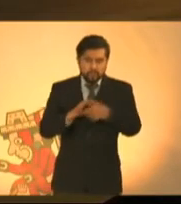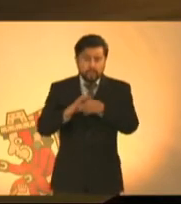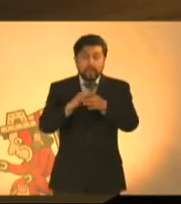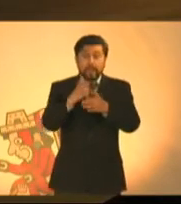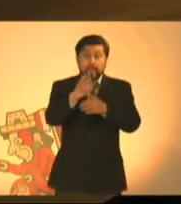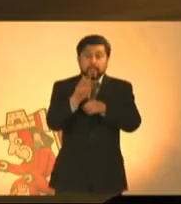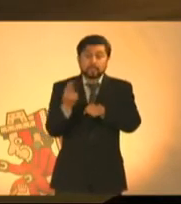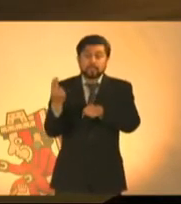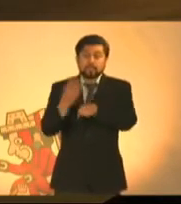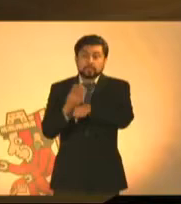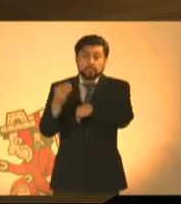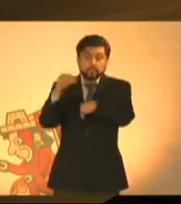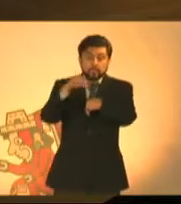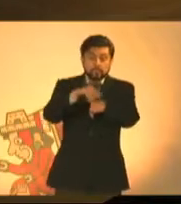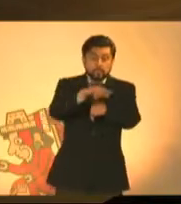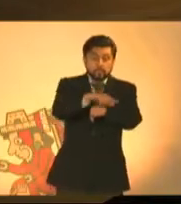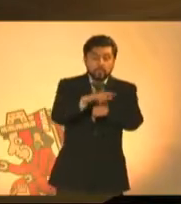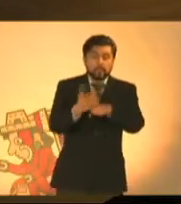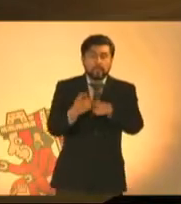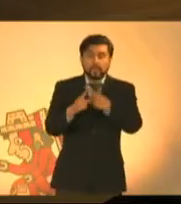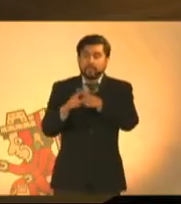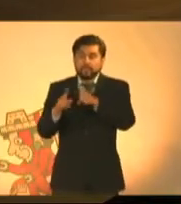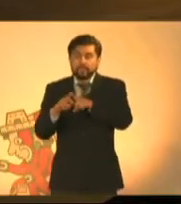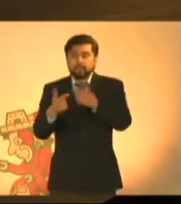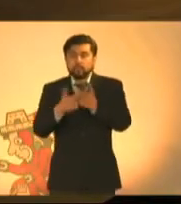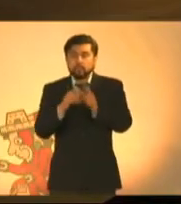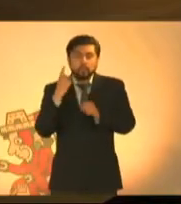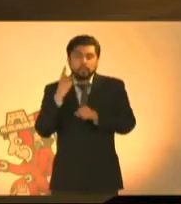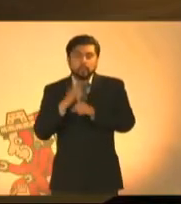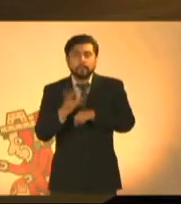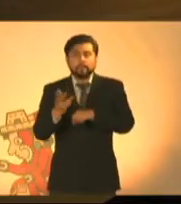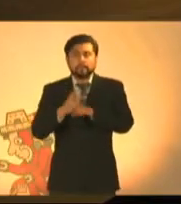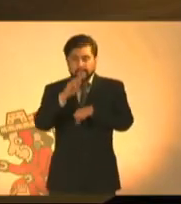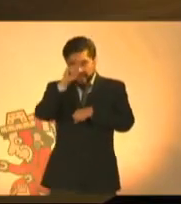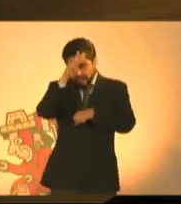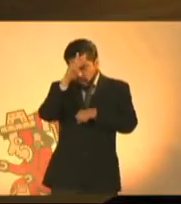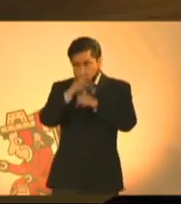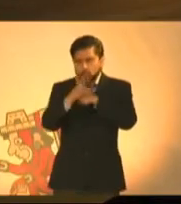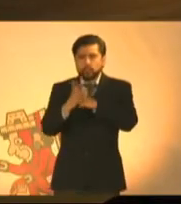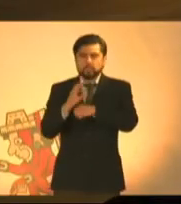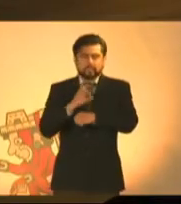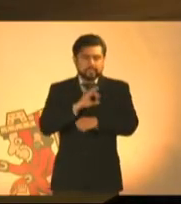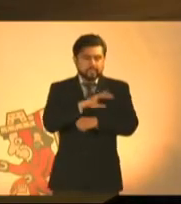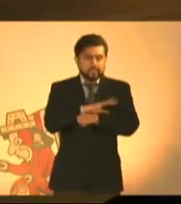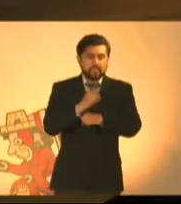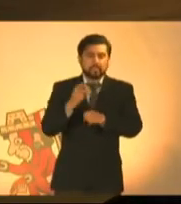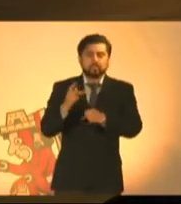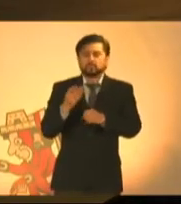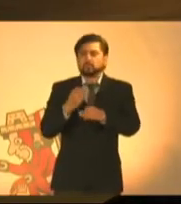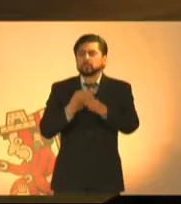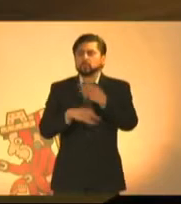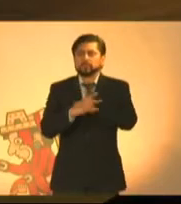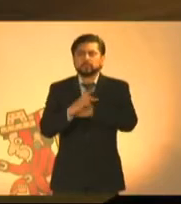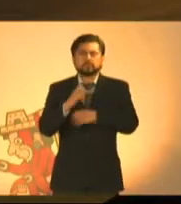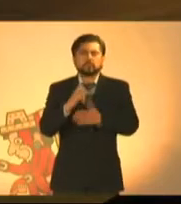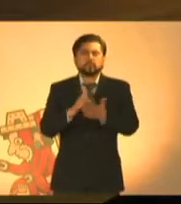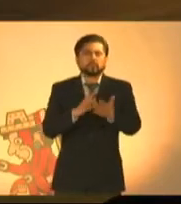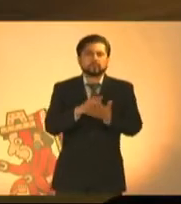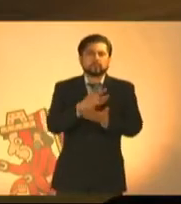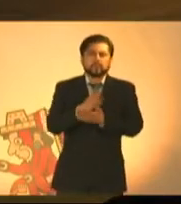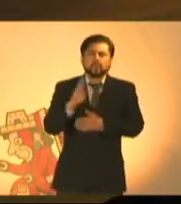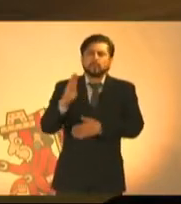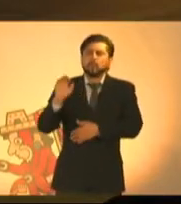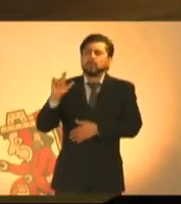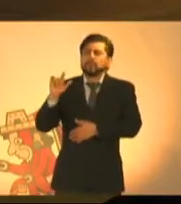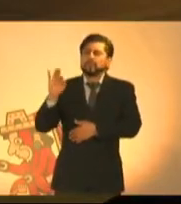programas de nuestros partidos de izquierda en perú en chile diciendo volvamos a reconstruir lo que bolívar sueño